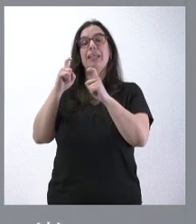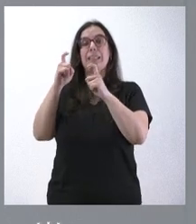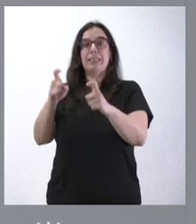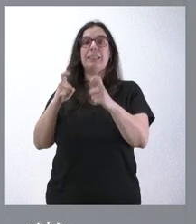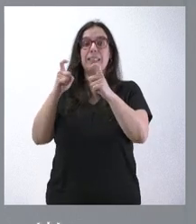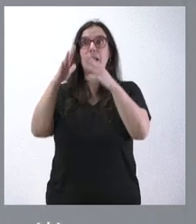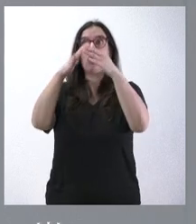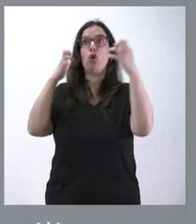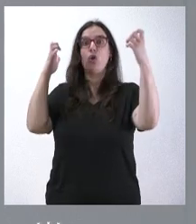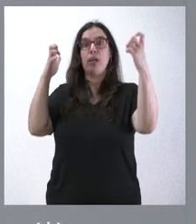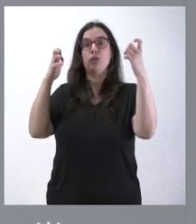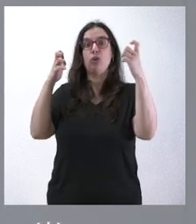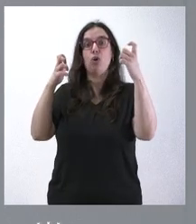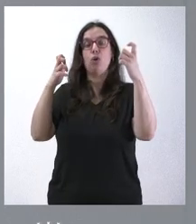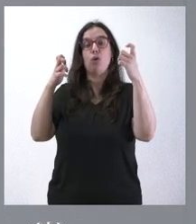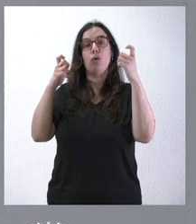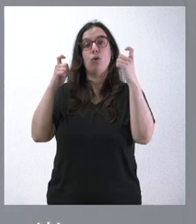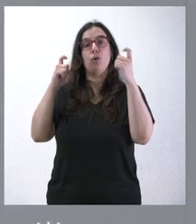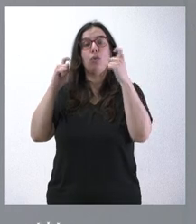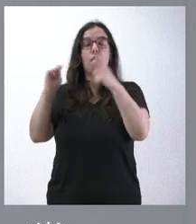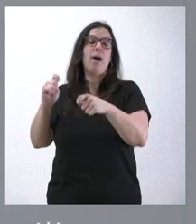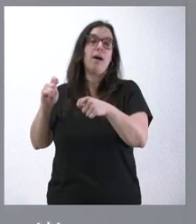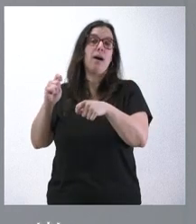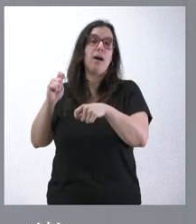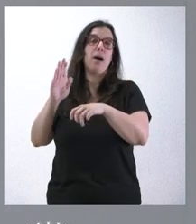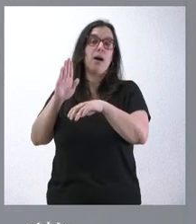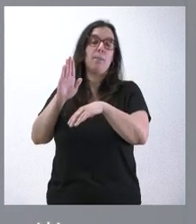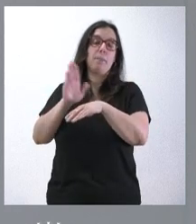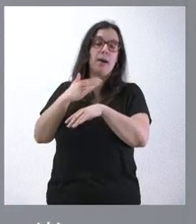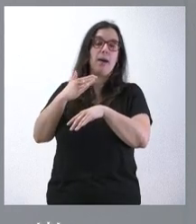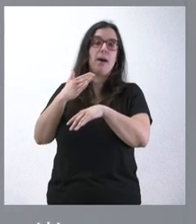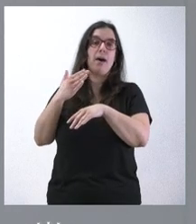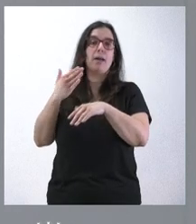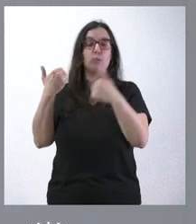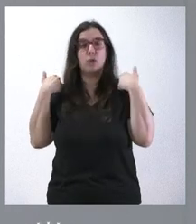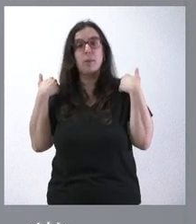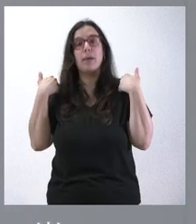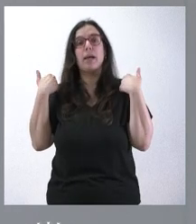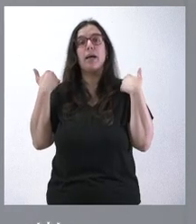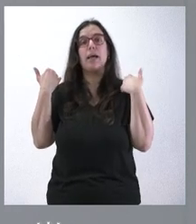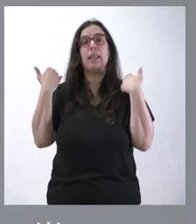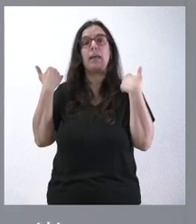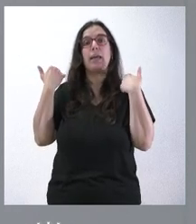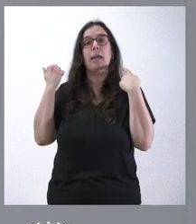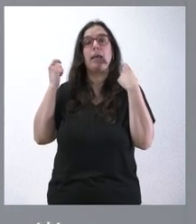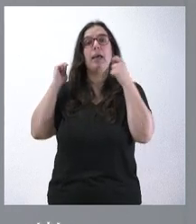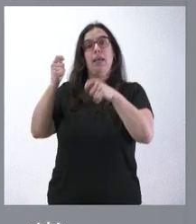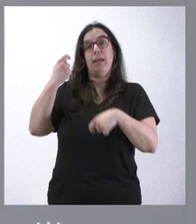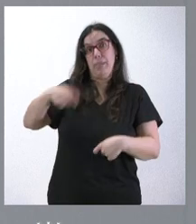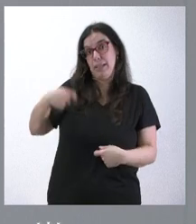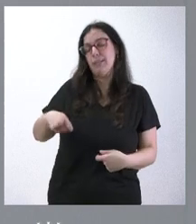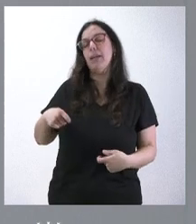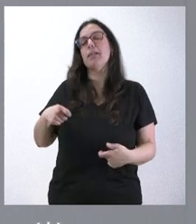congreso de los diputados la candidatura como responsable de esa investidura por parte de Su Majestad el